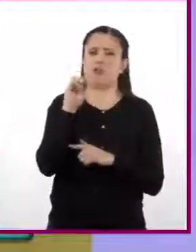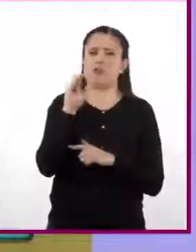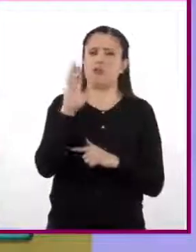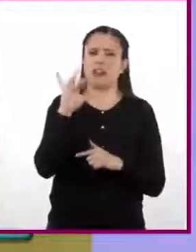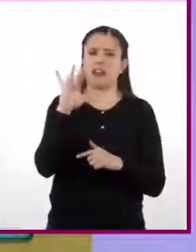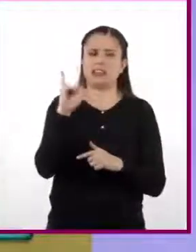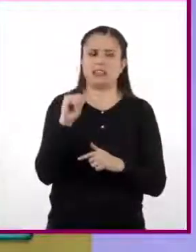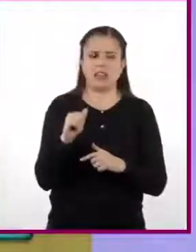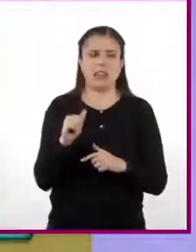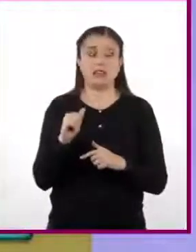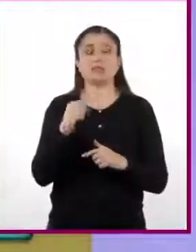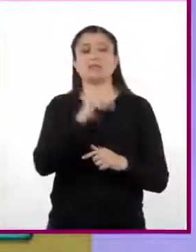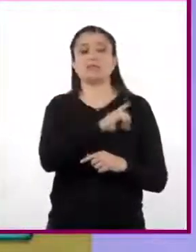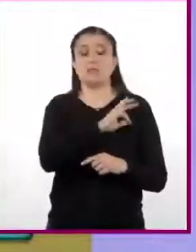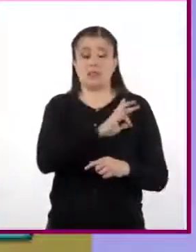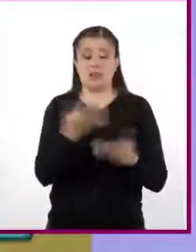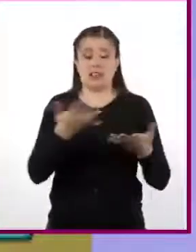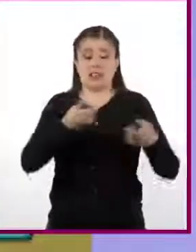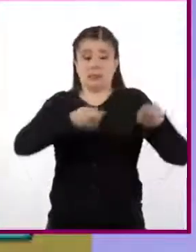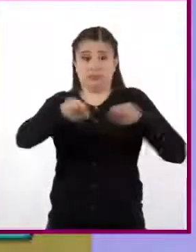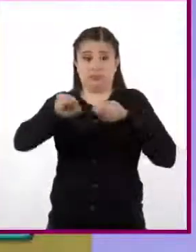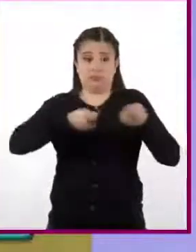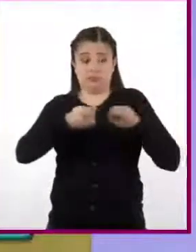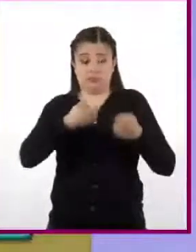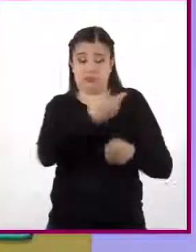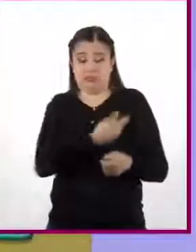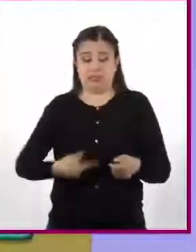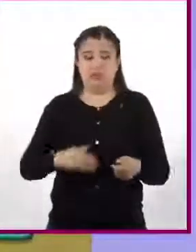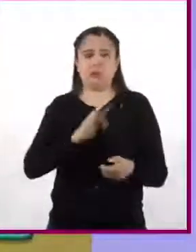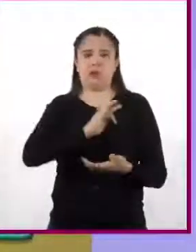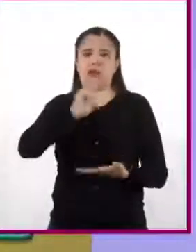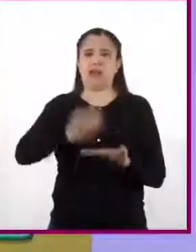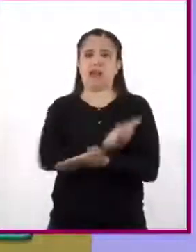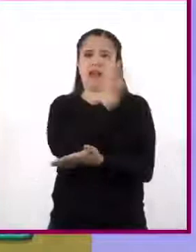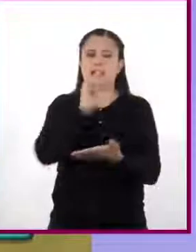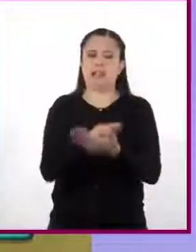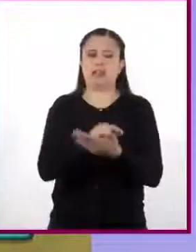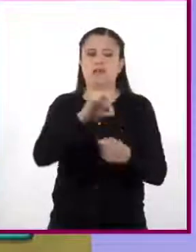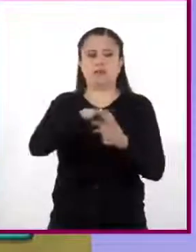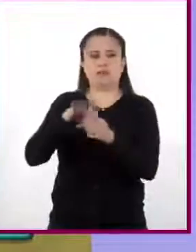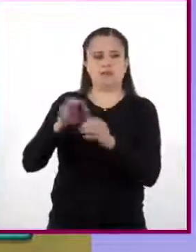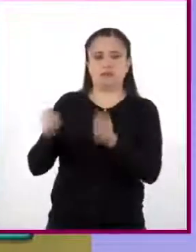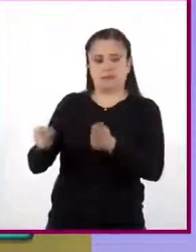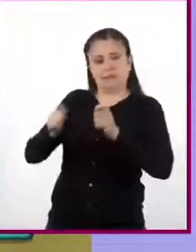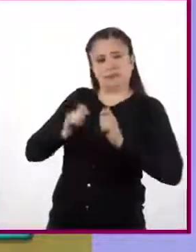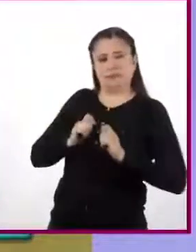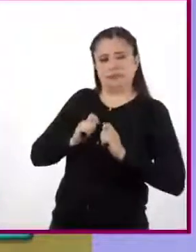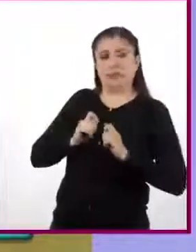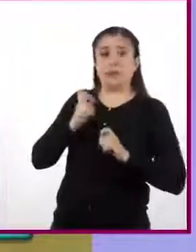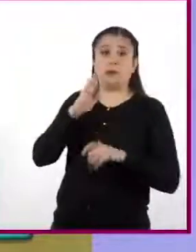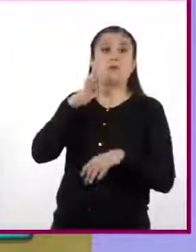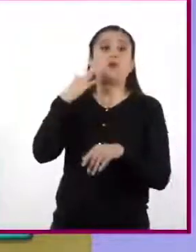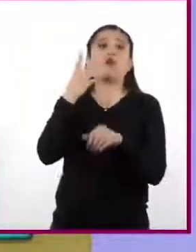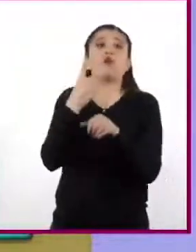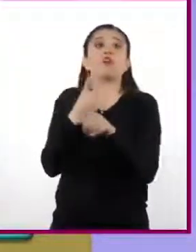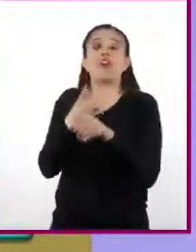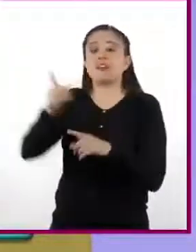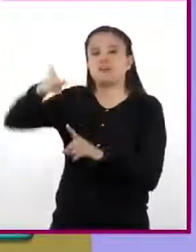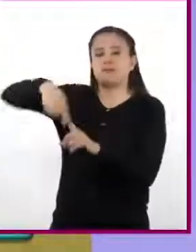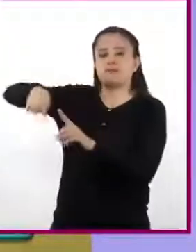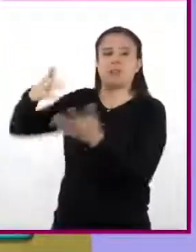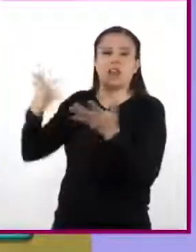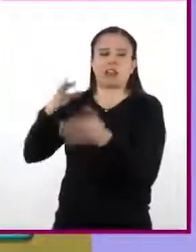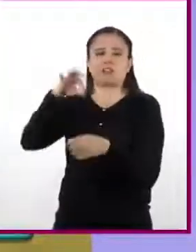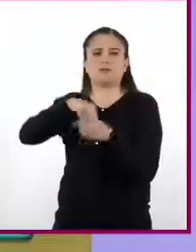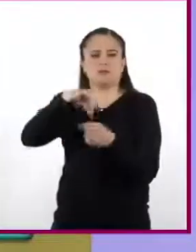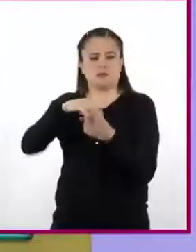quienes obtienen el poder lo hagan de forma legítima y como resultado de la voluntad de la mayoría. A pesar de